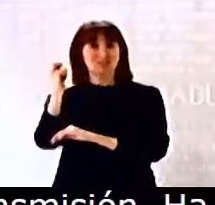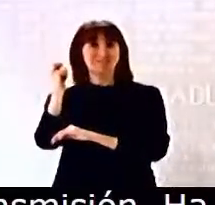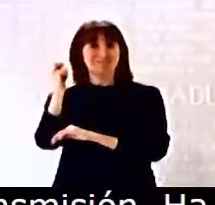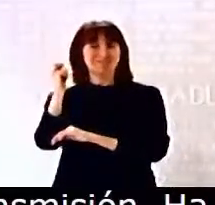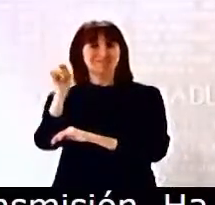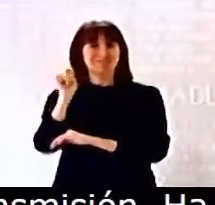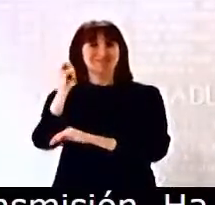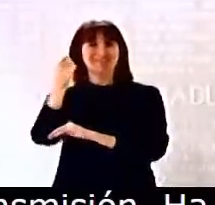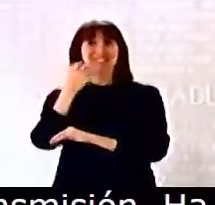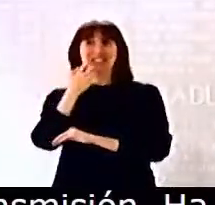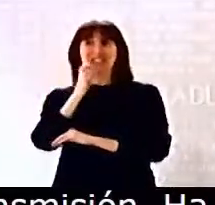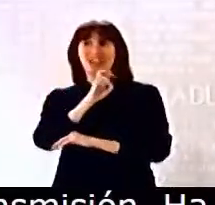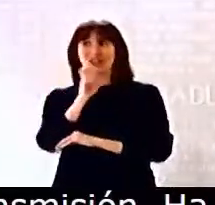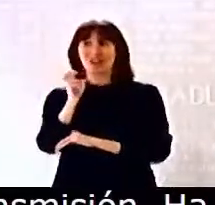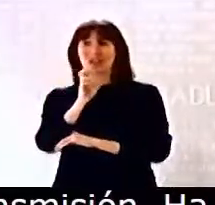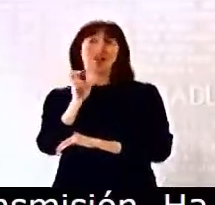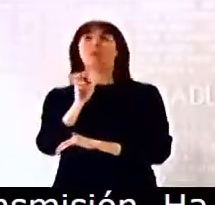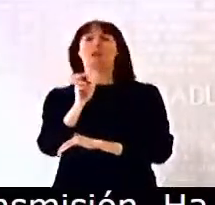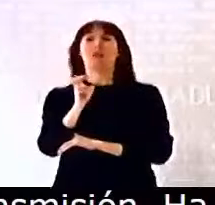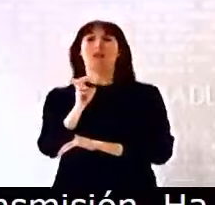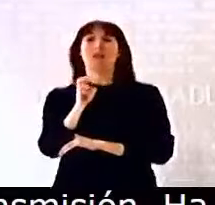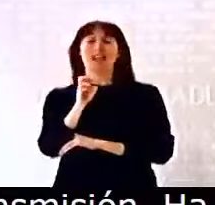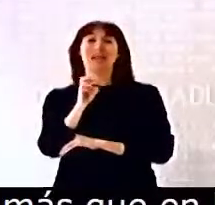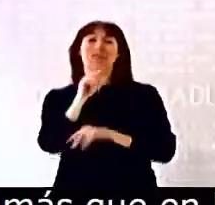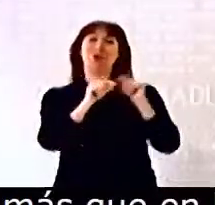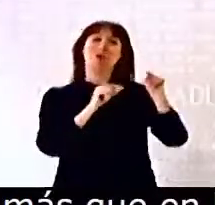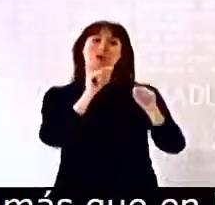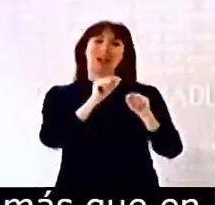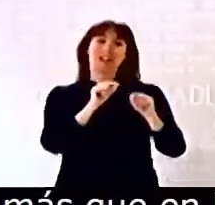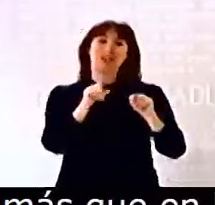que en aquellas que se han contagiado.